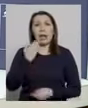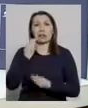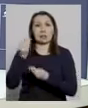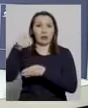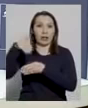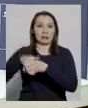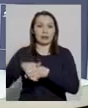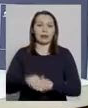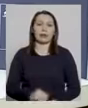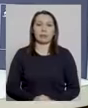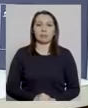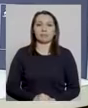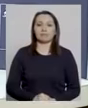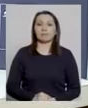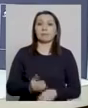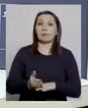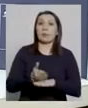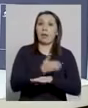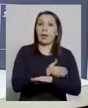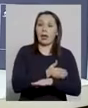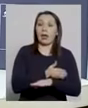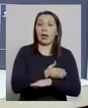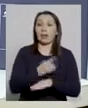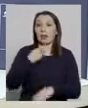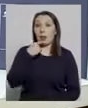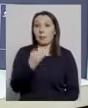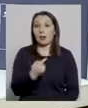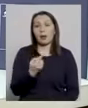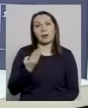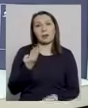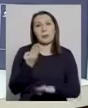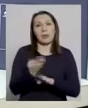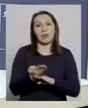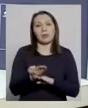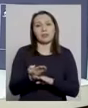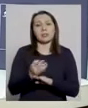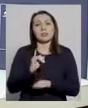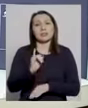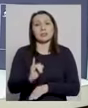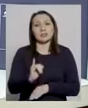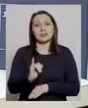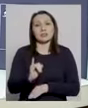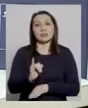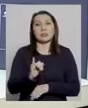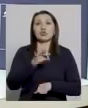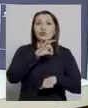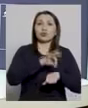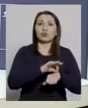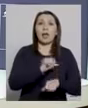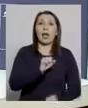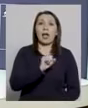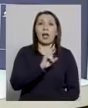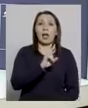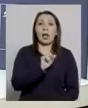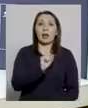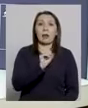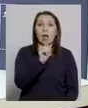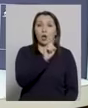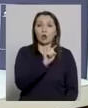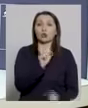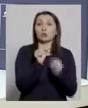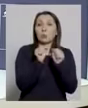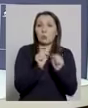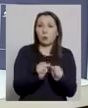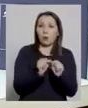ya. Antes de la pregunta, pedirle si es que el doctor Arauz